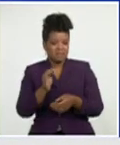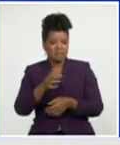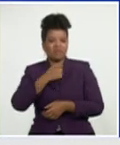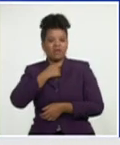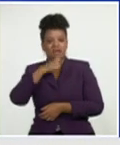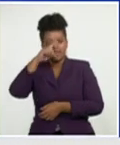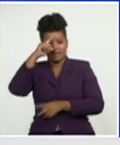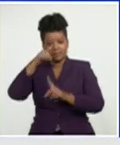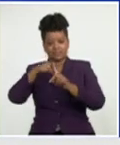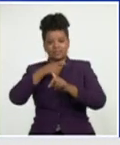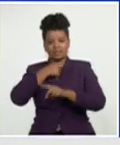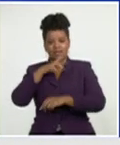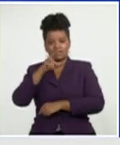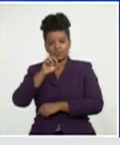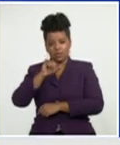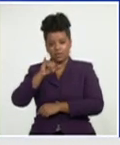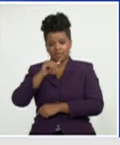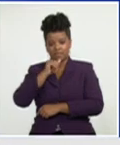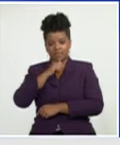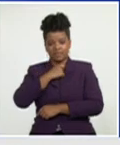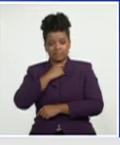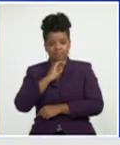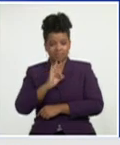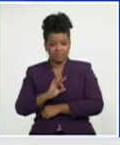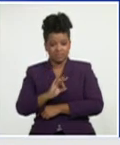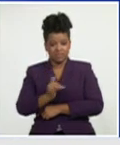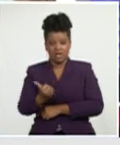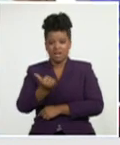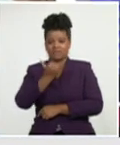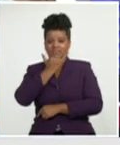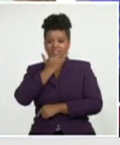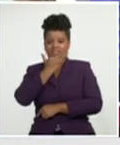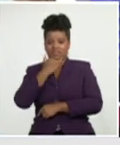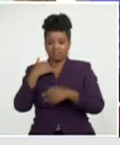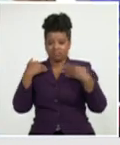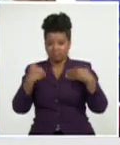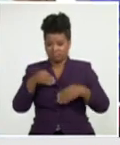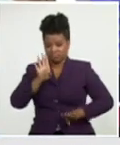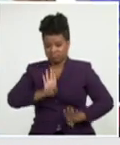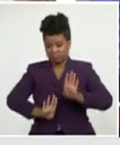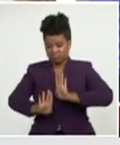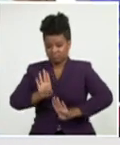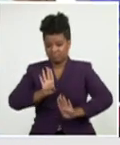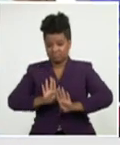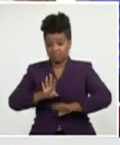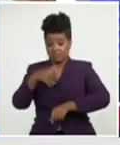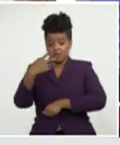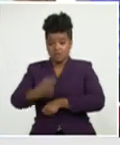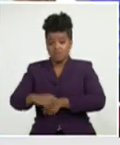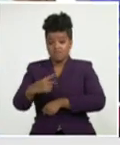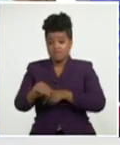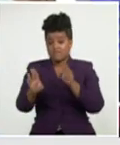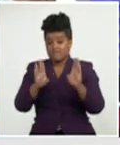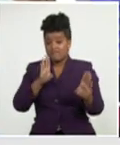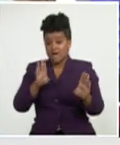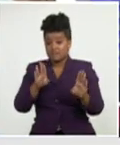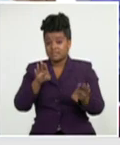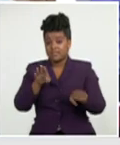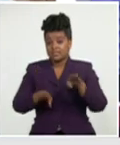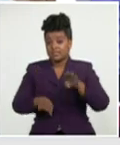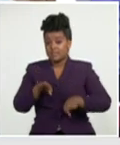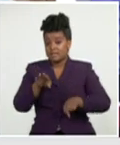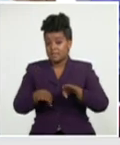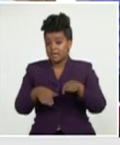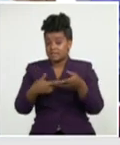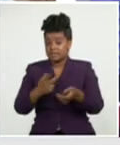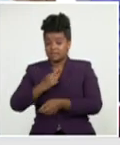que tienen un efecto inmunosupresor. Por tanto, dentro de un ensayo clínico, donde la variable principal depende de la